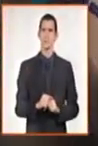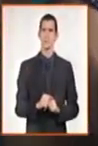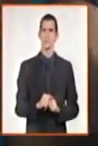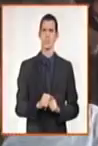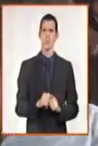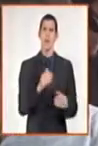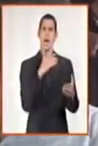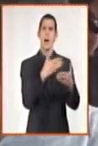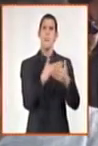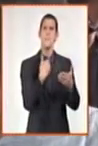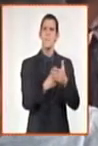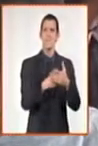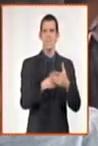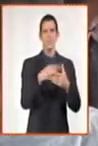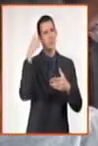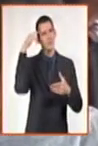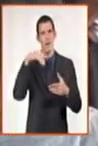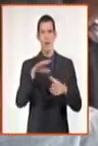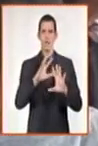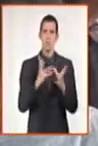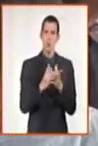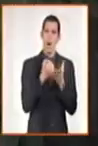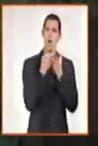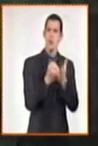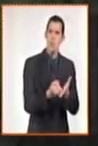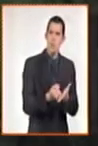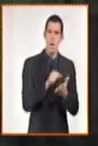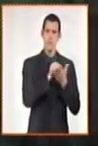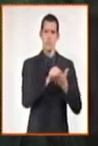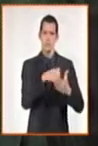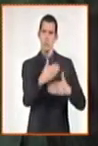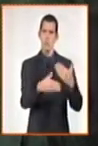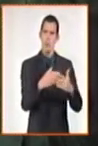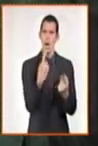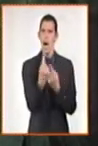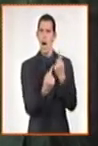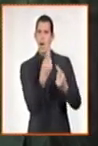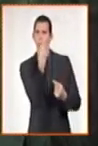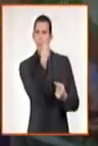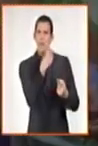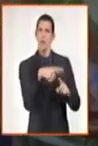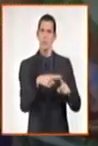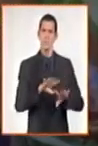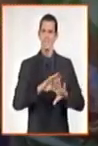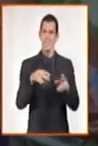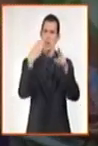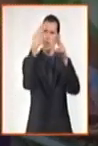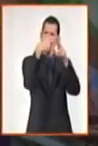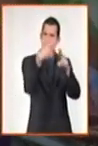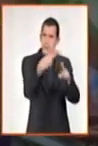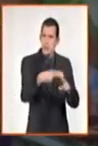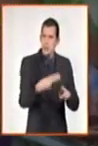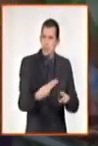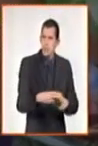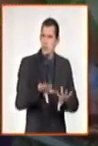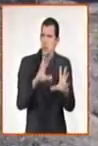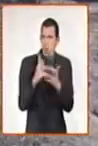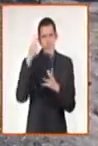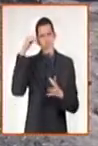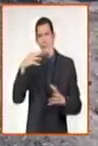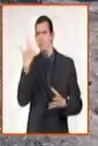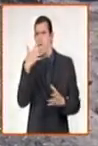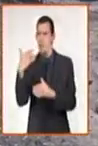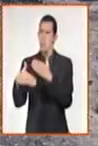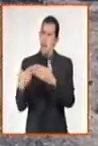para recopilar los datos de los damnificados. Allí, Ramos Cordero insistió en la colaboración de todos para agilizar el proceso y